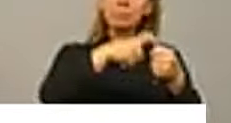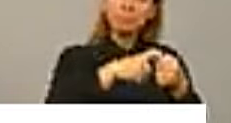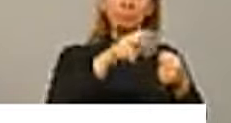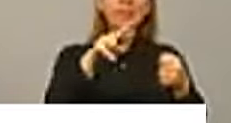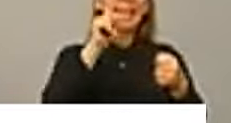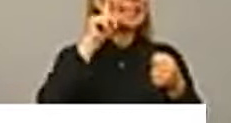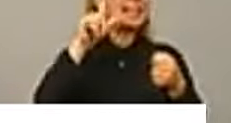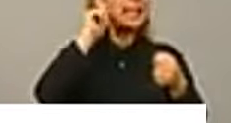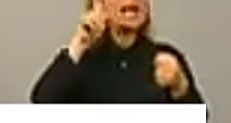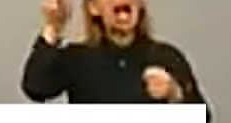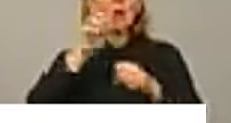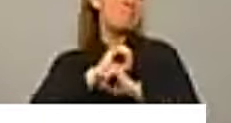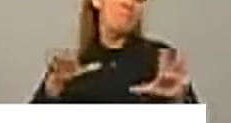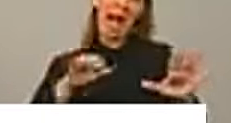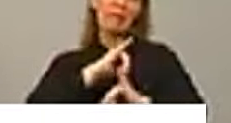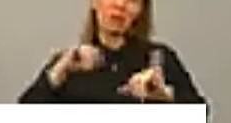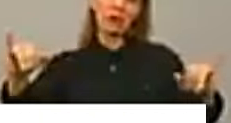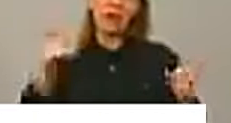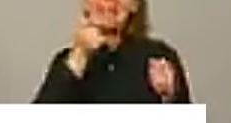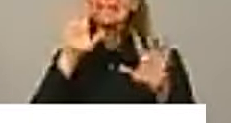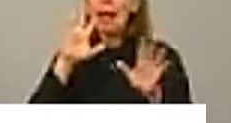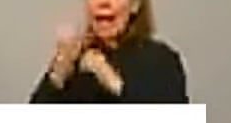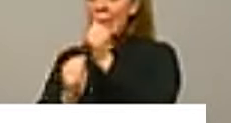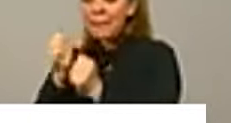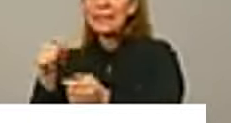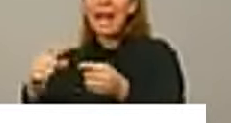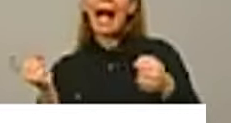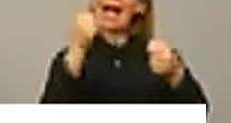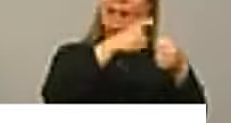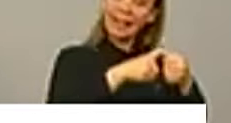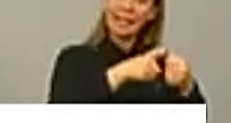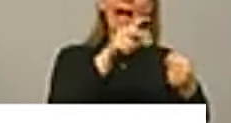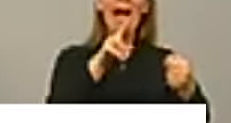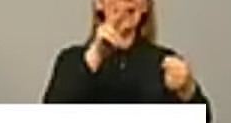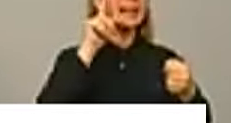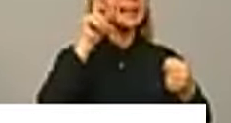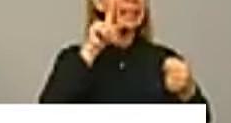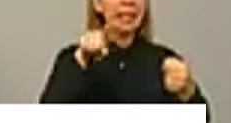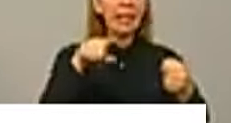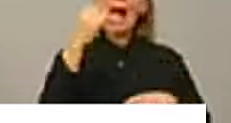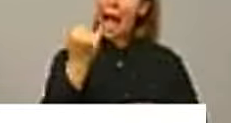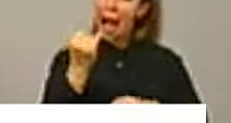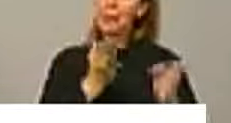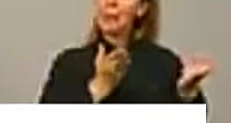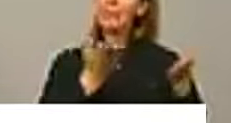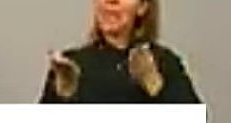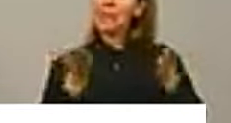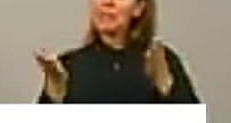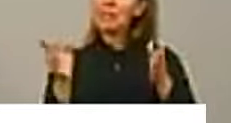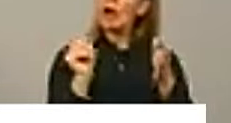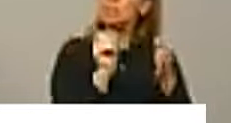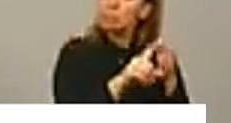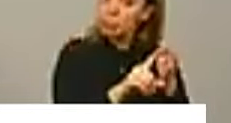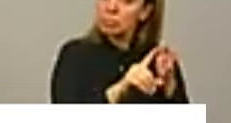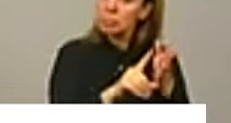en muchísimas notas, si entra al RIGI nacional, tiene los beneficios, obtiene los beneficios del RIGI nacional,